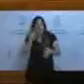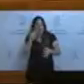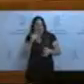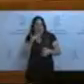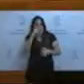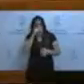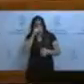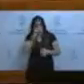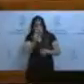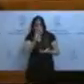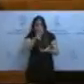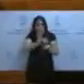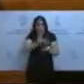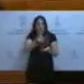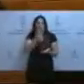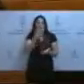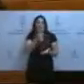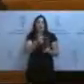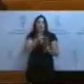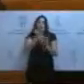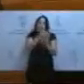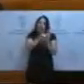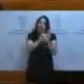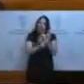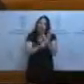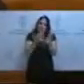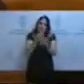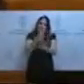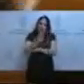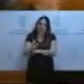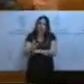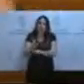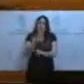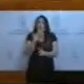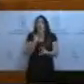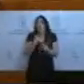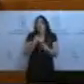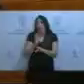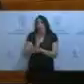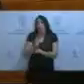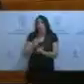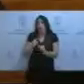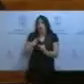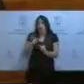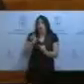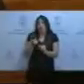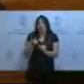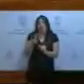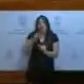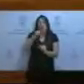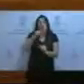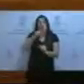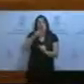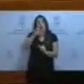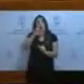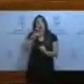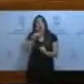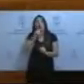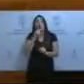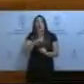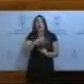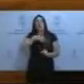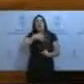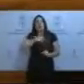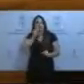Lugo, pues se establecen varias de las pautas, partiendo del ejemplo, entonces no existía, luego se abrió el centro de Robledo, el Lobo Ibérico, que deben desarrollar este tipo de